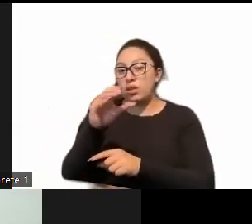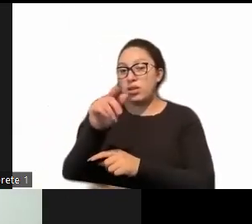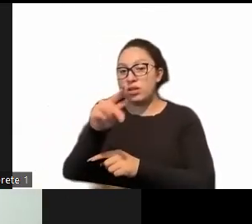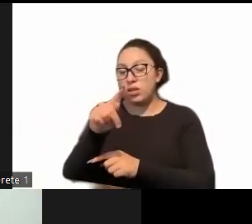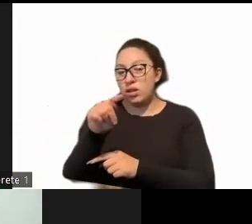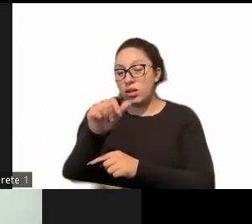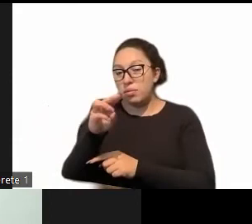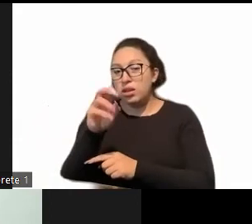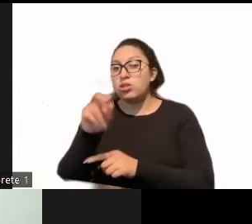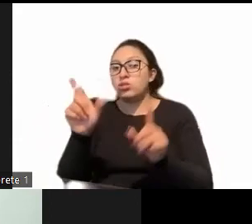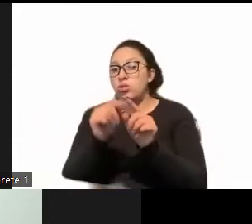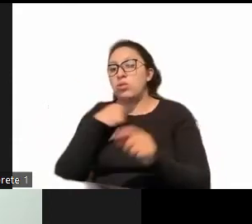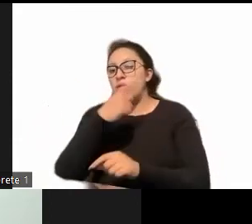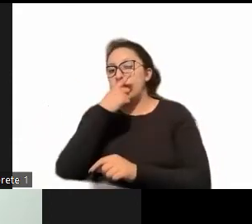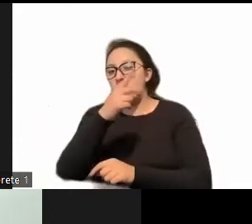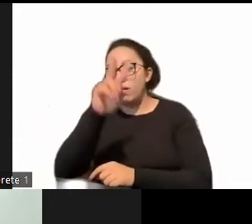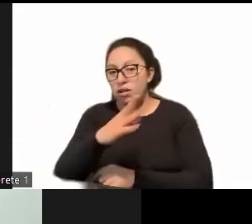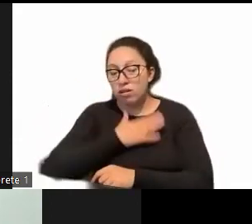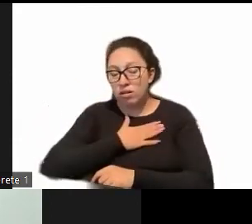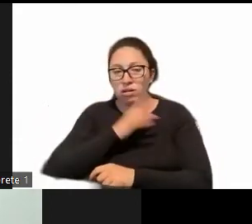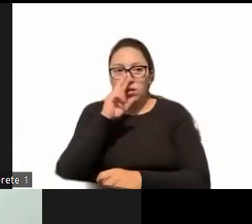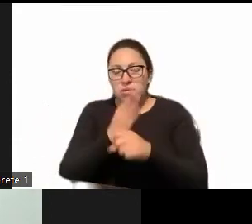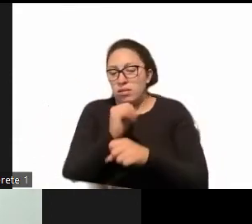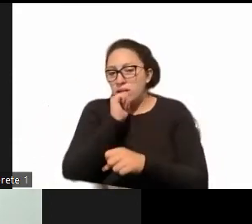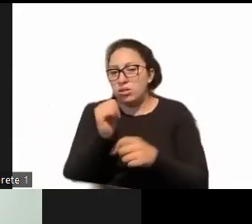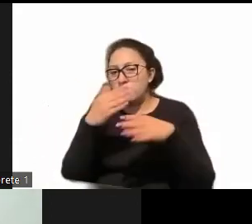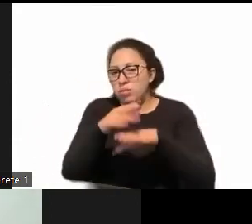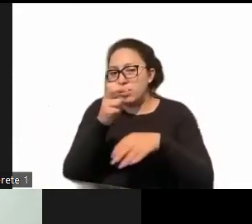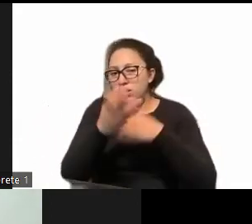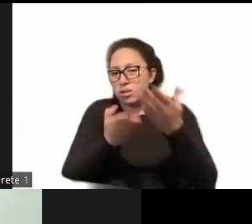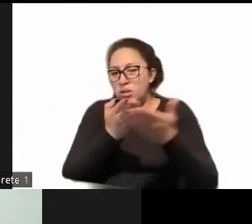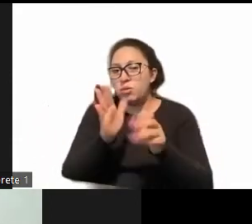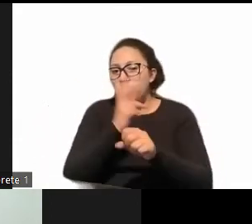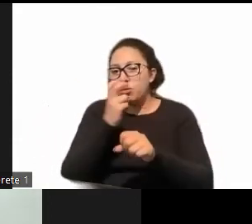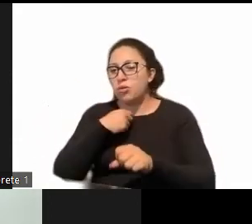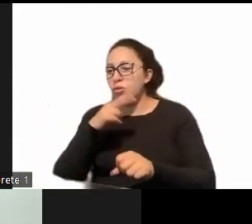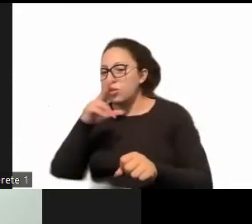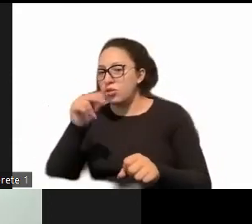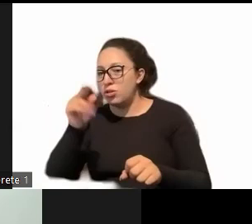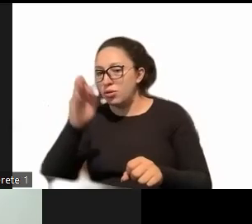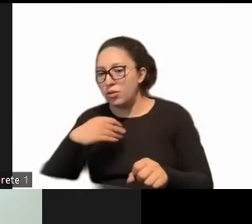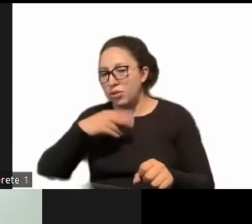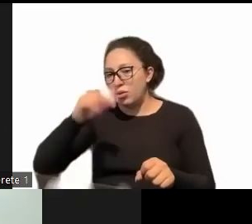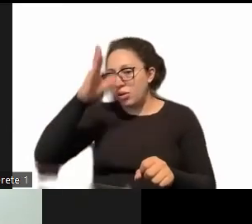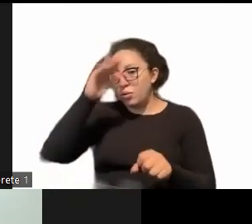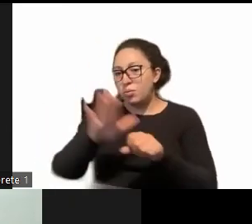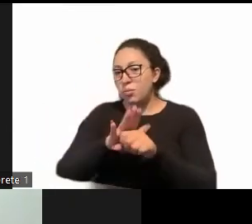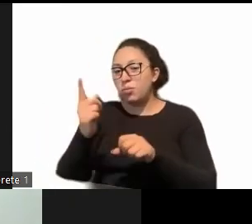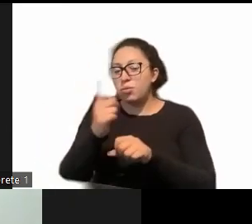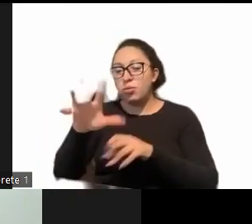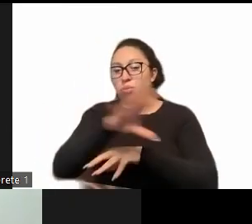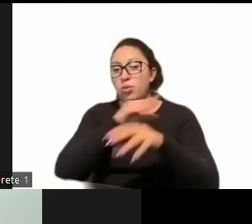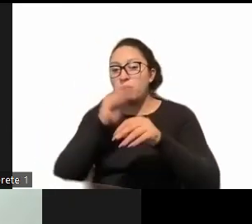públicamente, me deslindo de la redacción de estos dictámenes y por eso estoy votando en contra, porque están muy mal hechos y yo no quiero que el día de